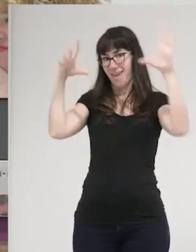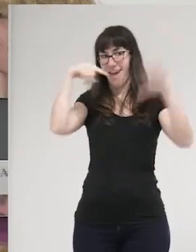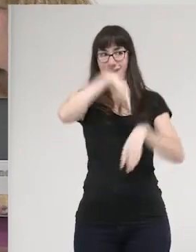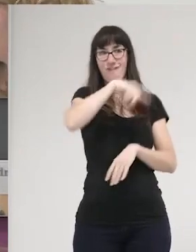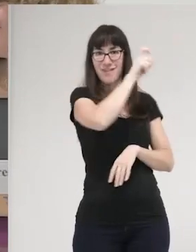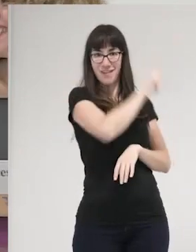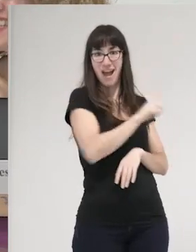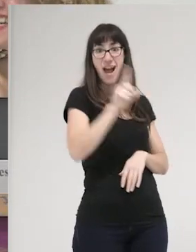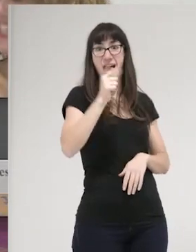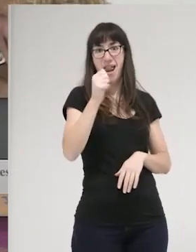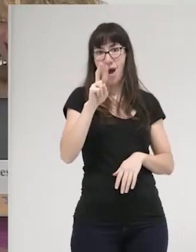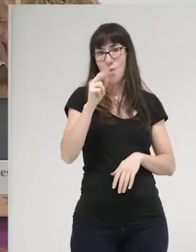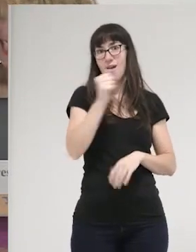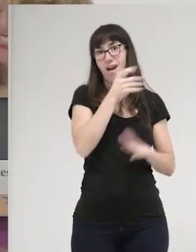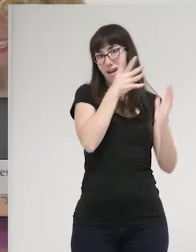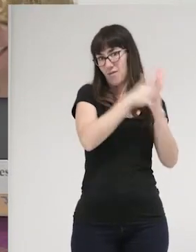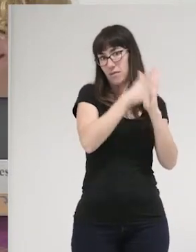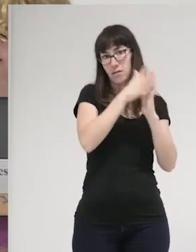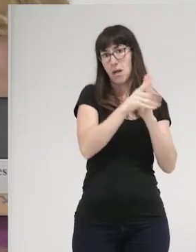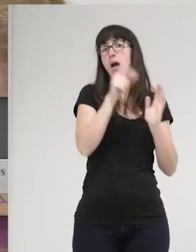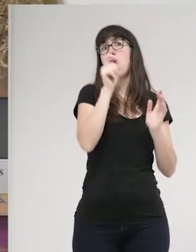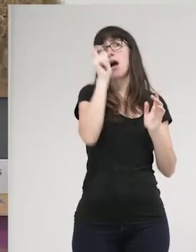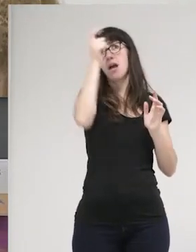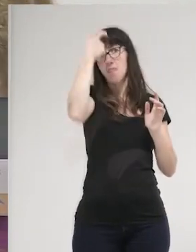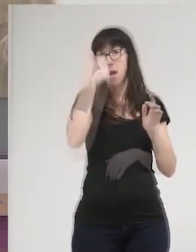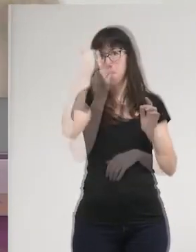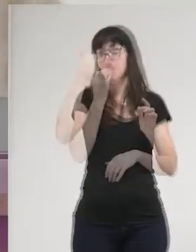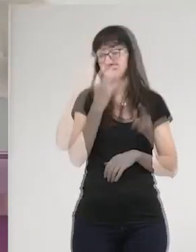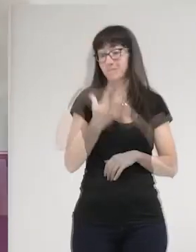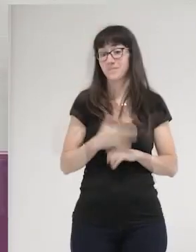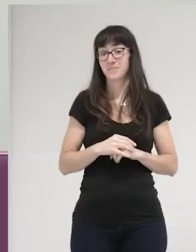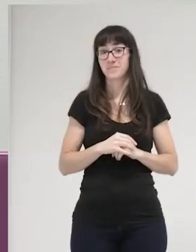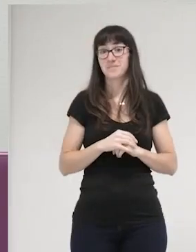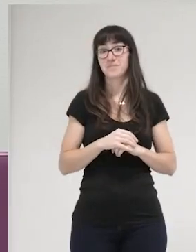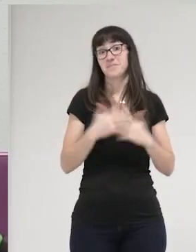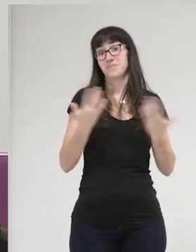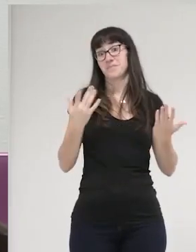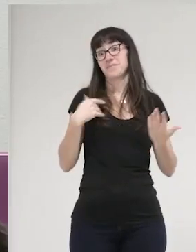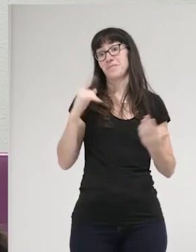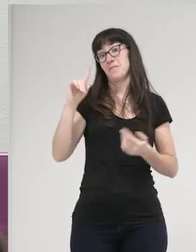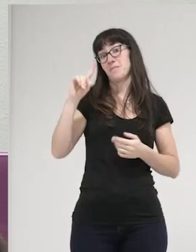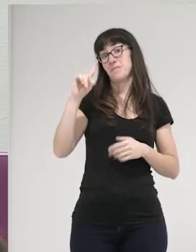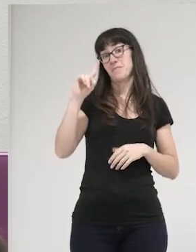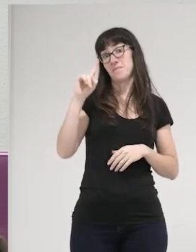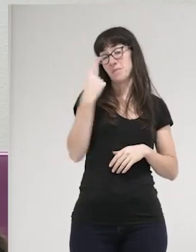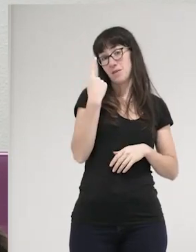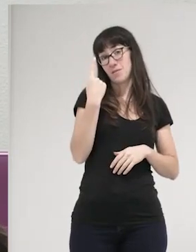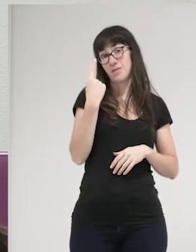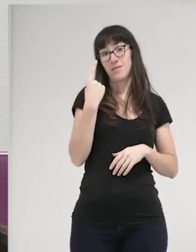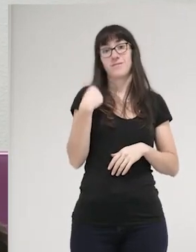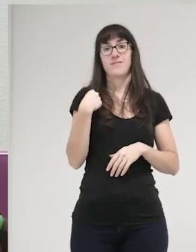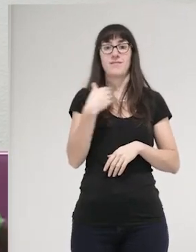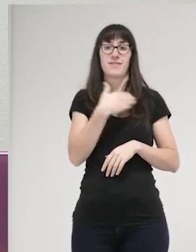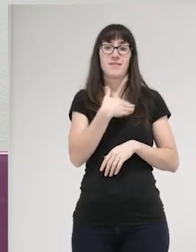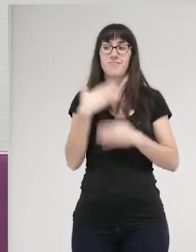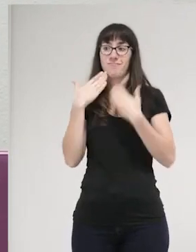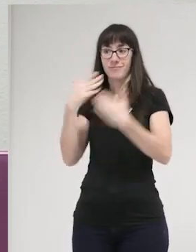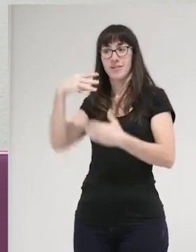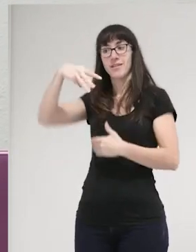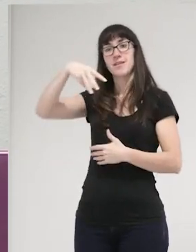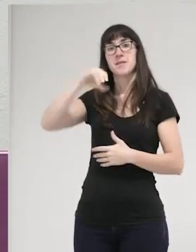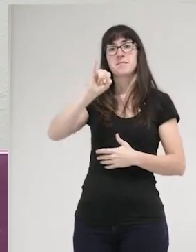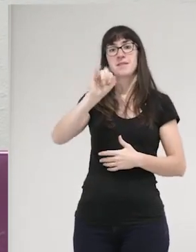Bueno, eso y muchas más cosas, así que tienes la palabra. En primer lugar, gracias Miren por esta